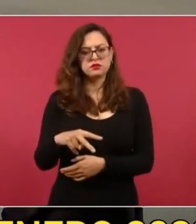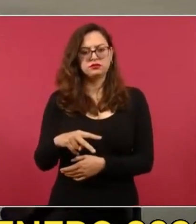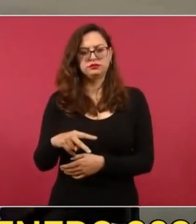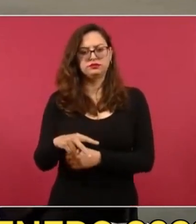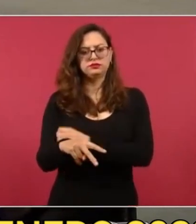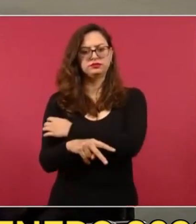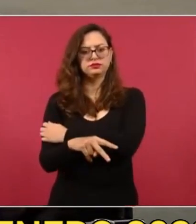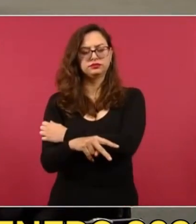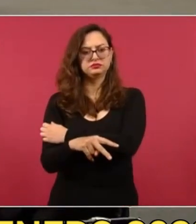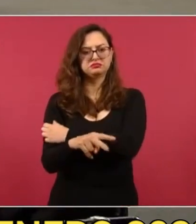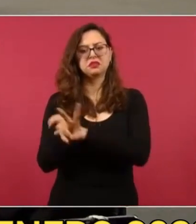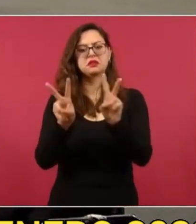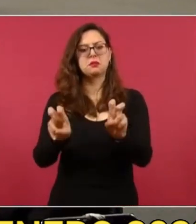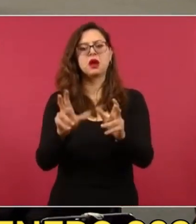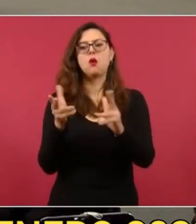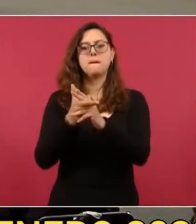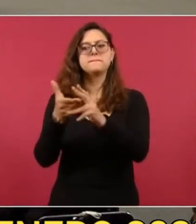por ejemplo, homicidios?